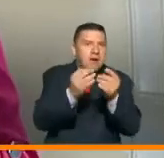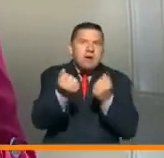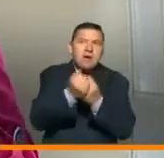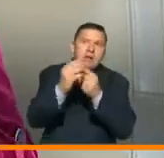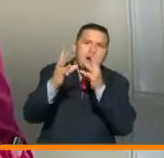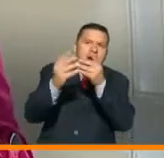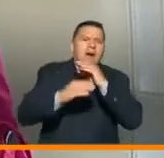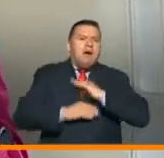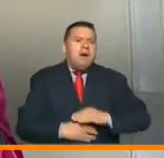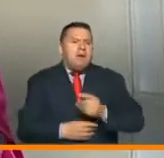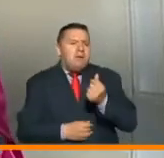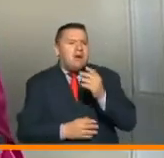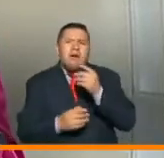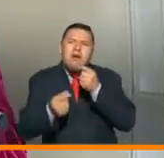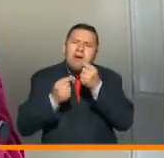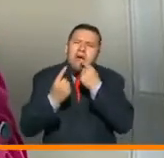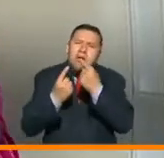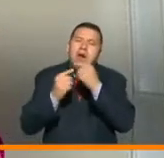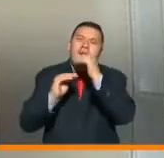colombiana. Son